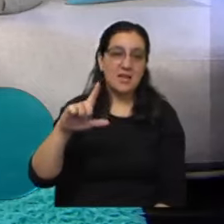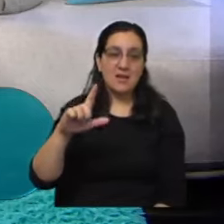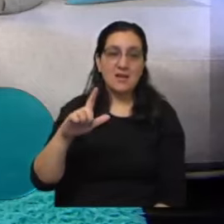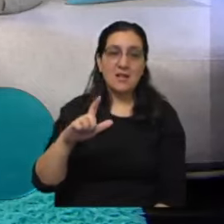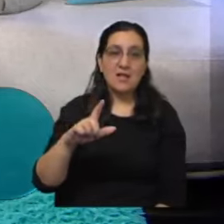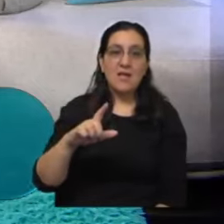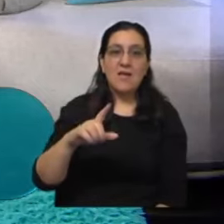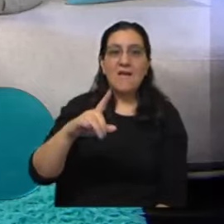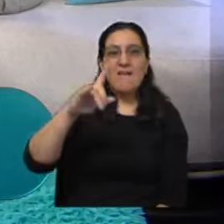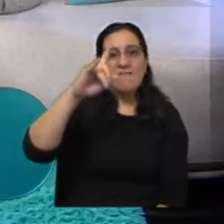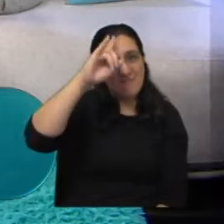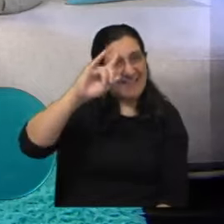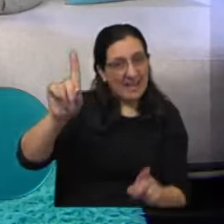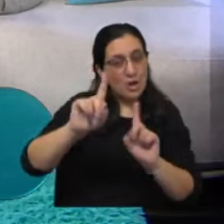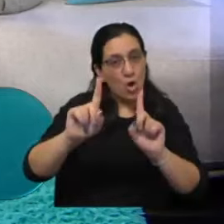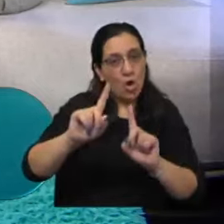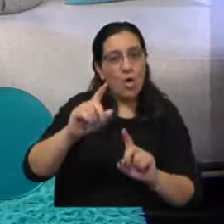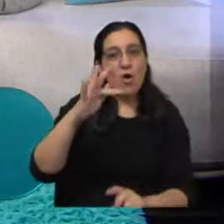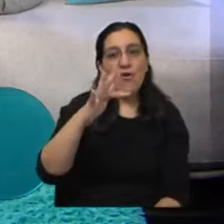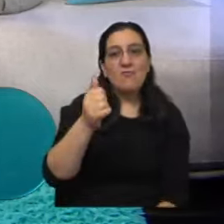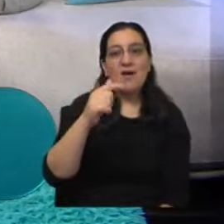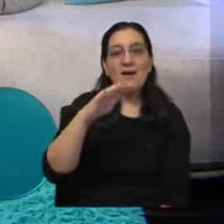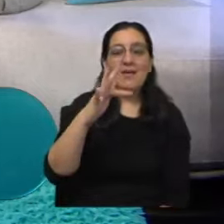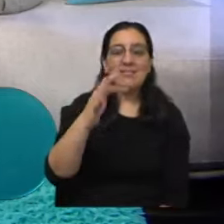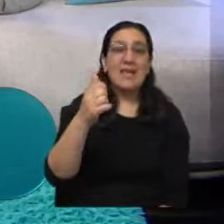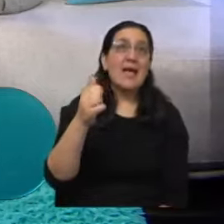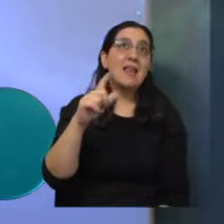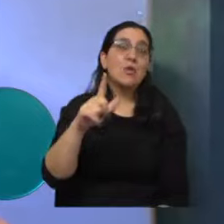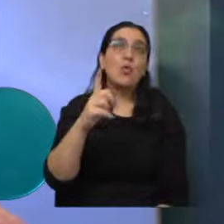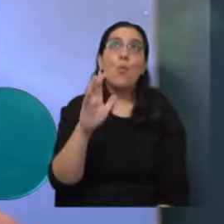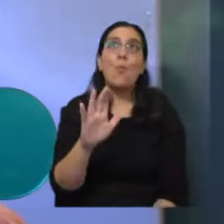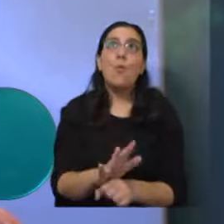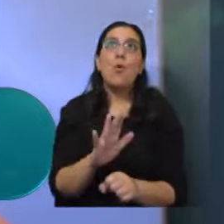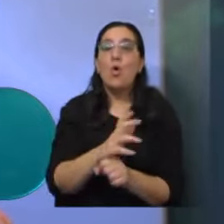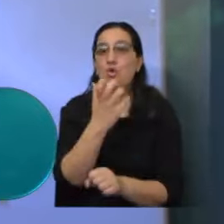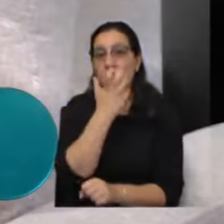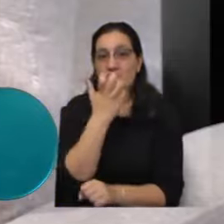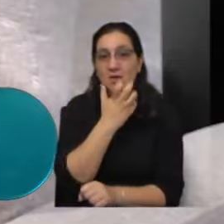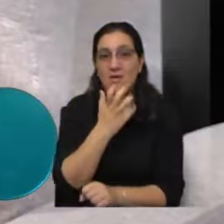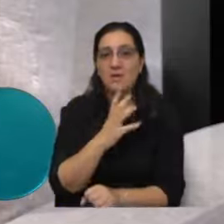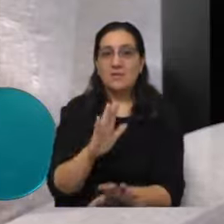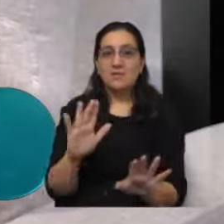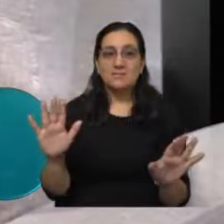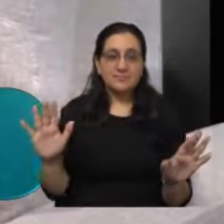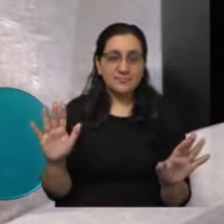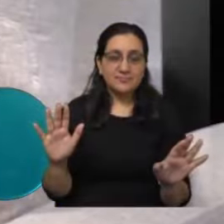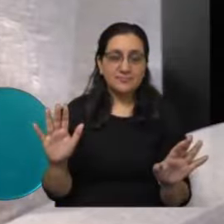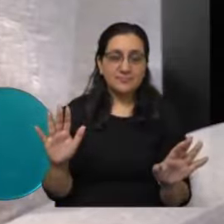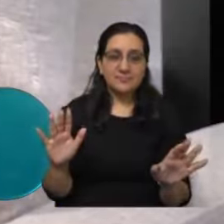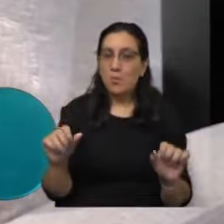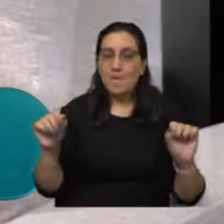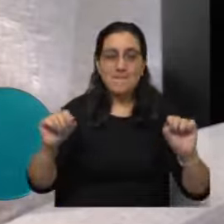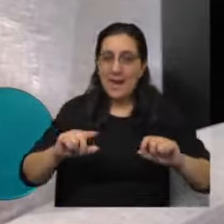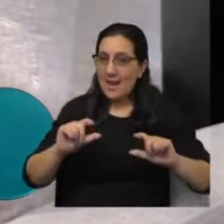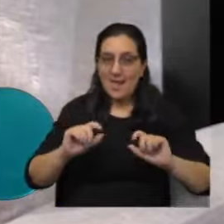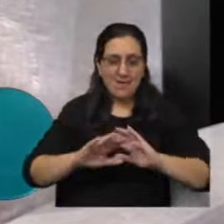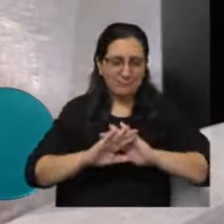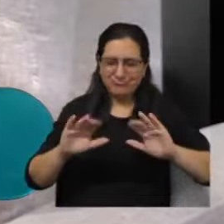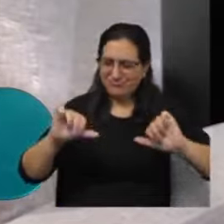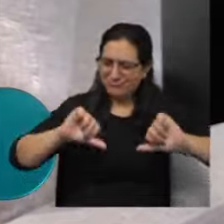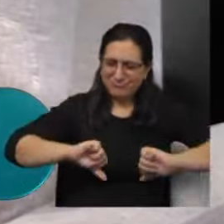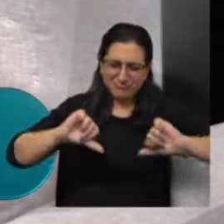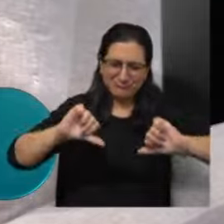Pero fatal en qué sentido. Bueno, a ver, yo me siento fatal. ¿Mala? Yo mala, malísima, malísima, malísima. Fatal para todo